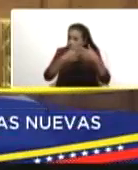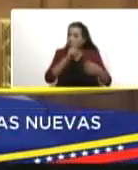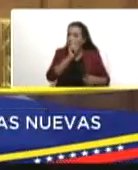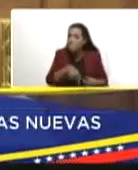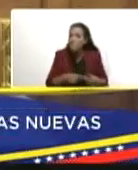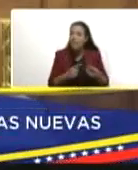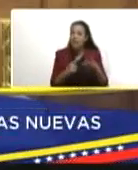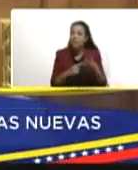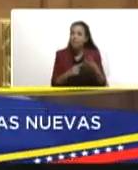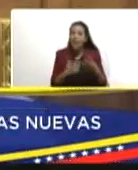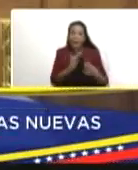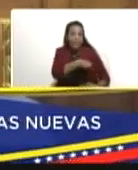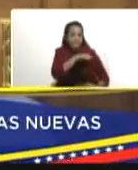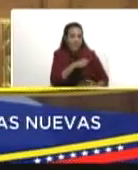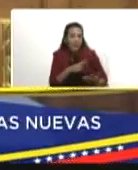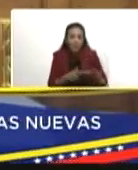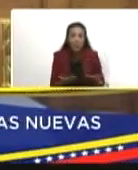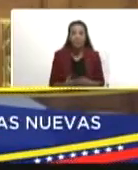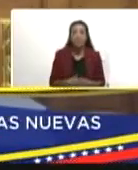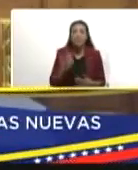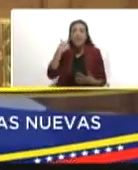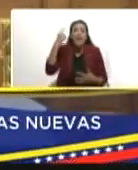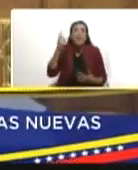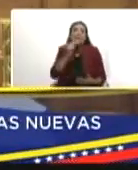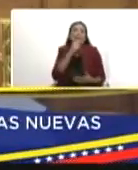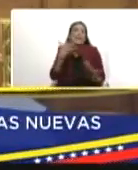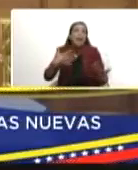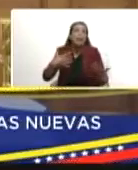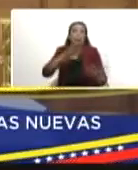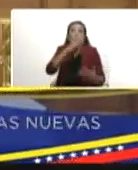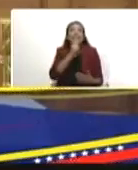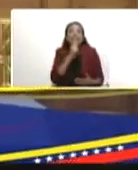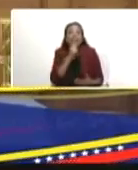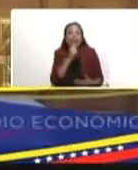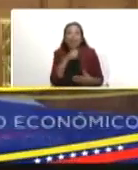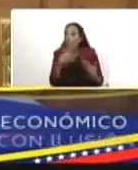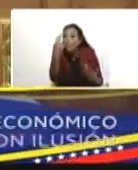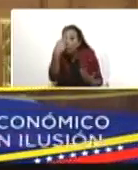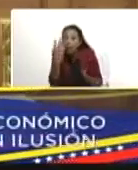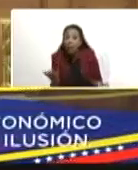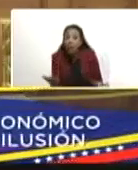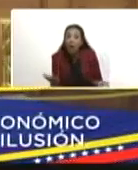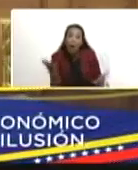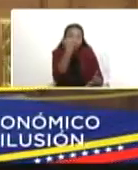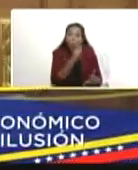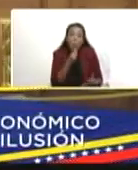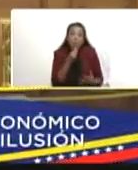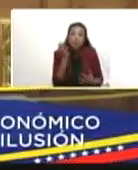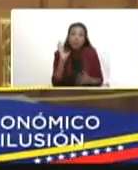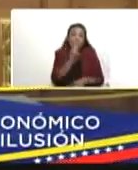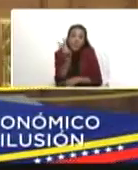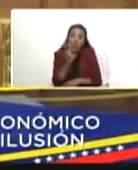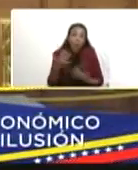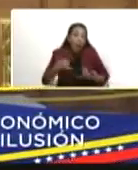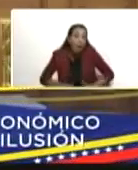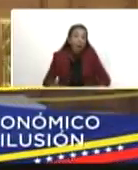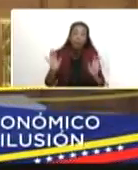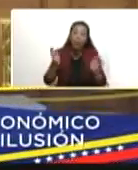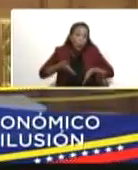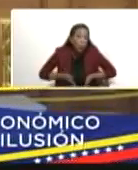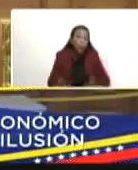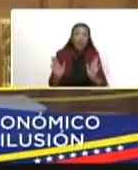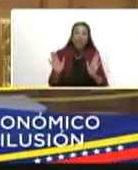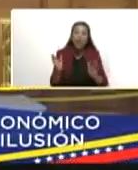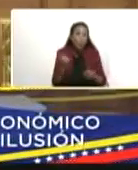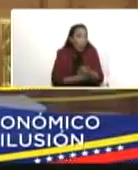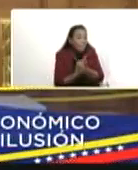Unidos España y quién lo puede ver a uno allá nuestros migrantes nuestros hermanos